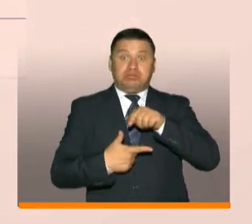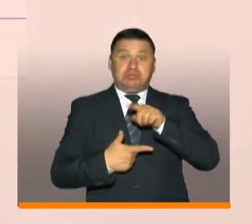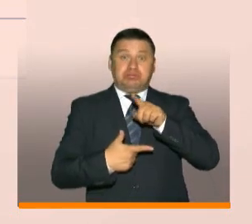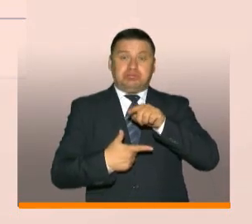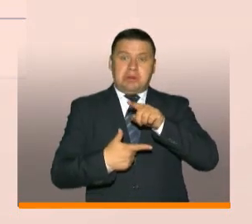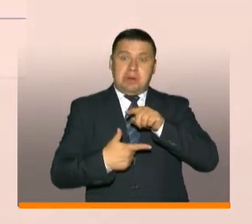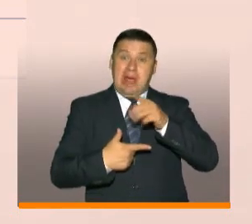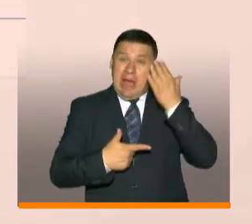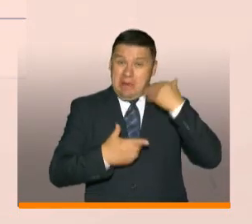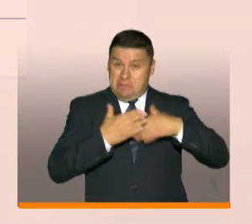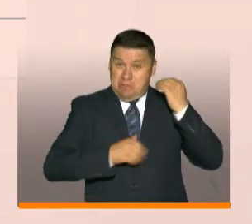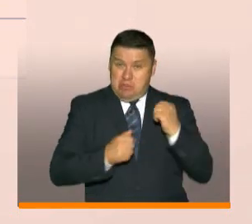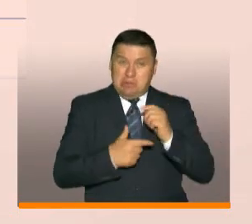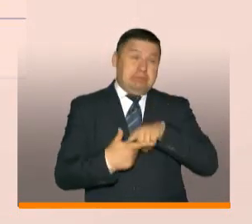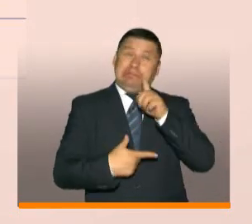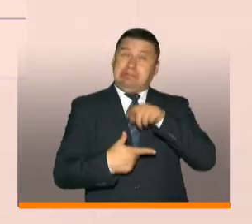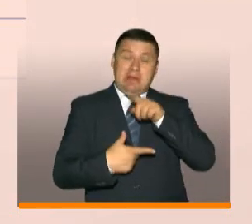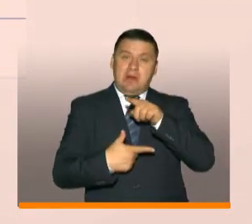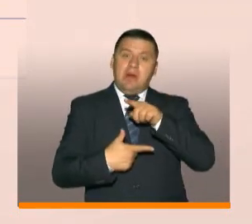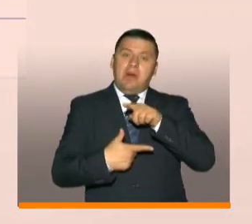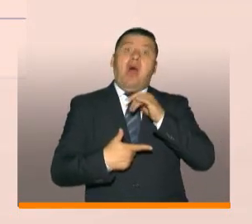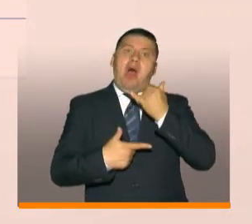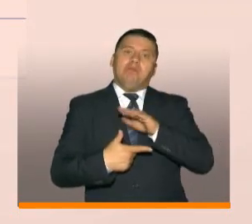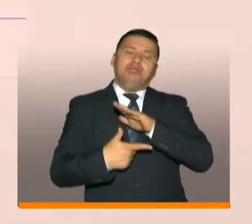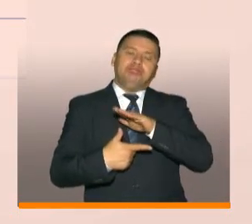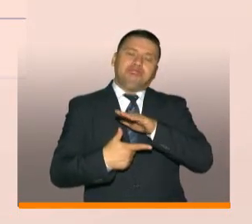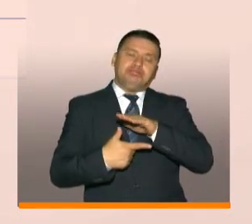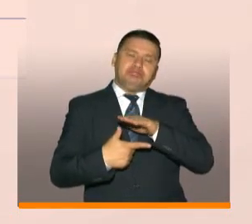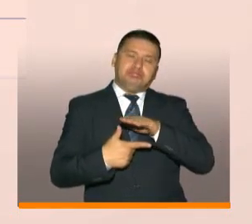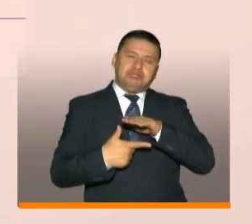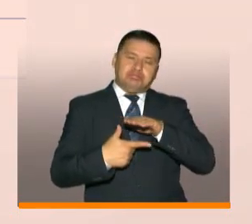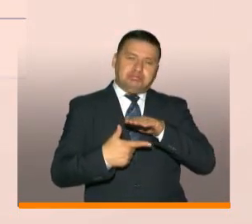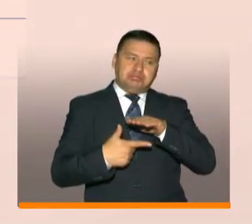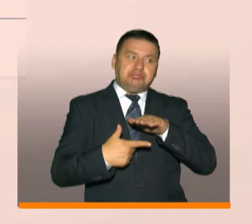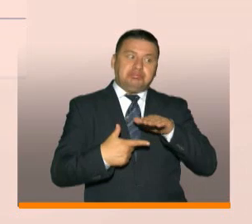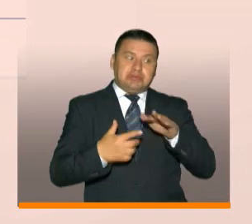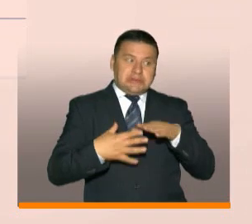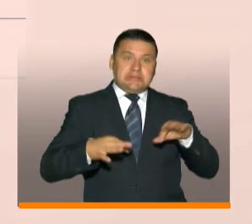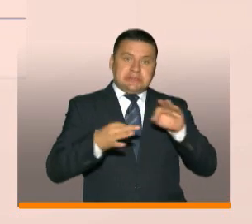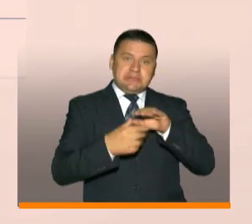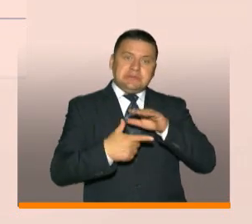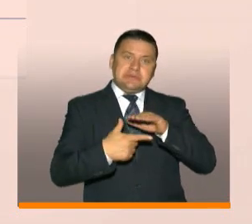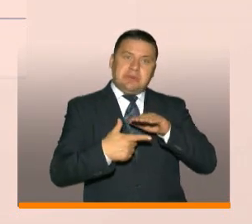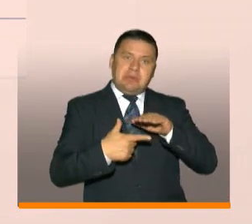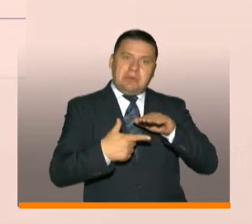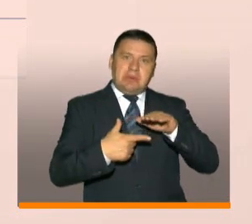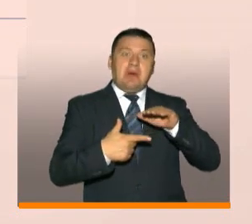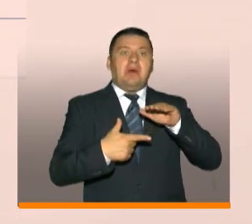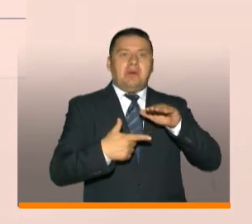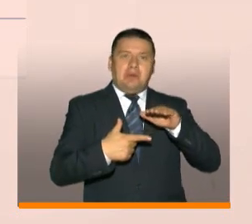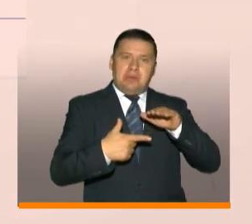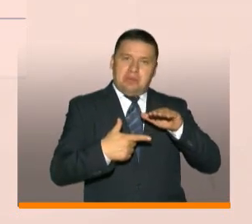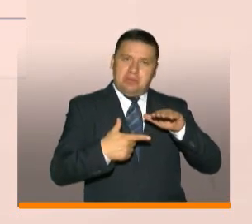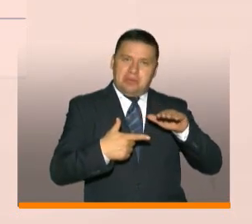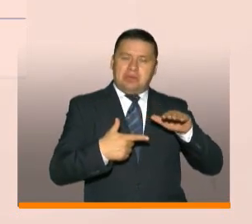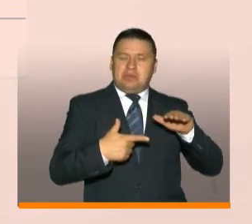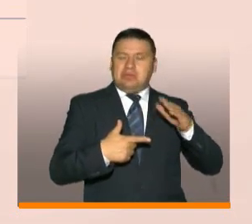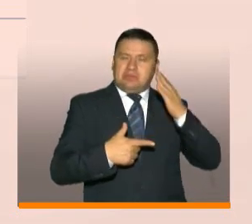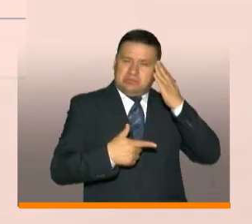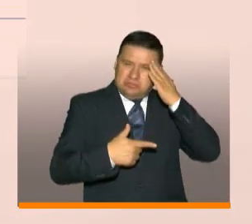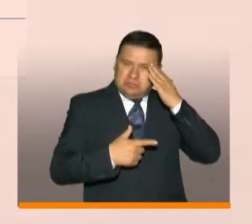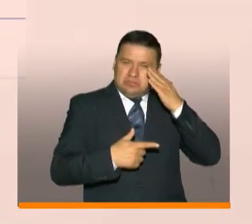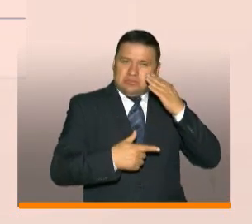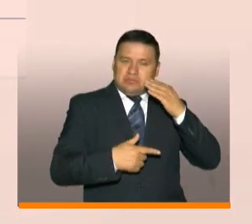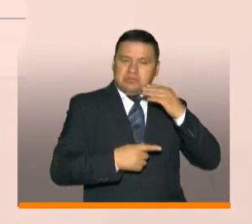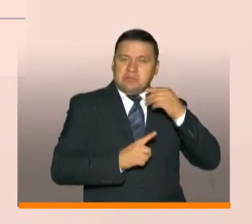larga, bastante larga. Bogotá tuvo una afectación bastante importante y ha venido estabilizándose a lo largo